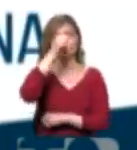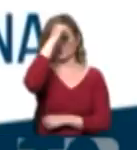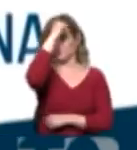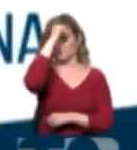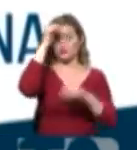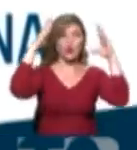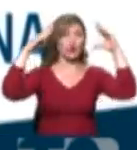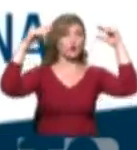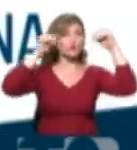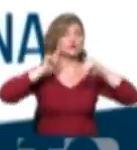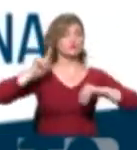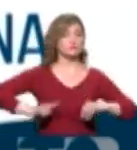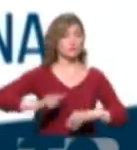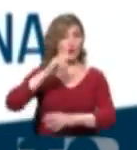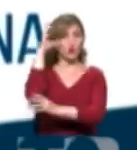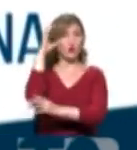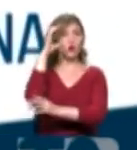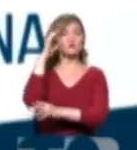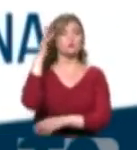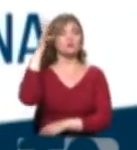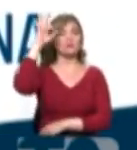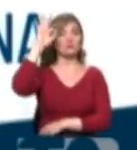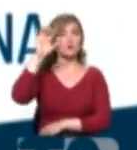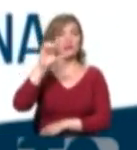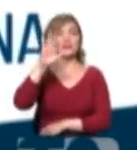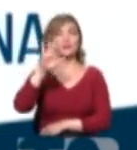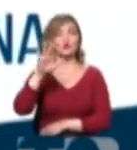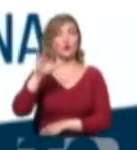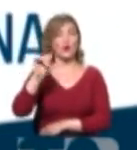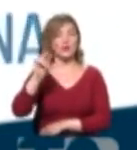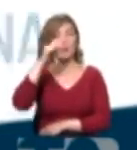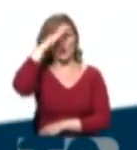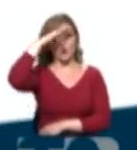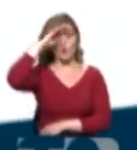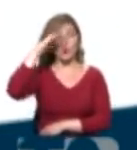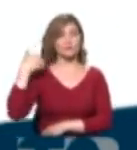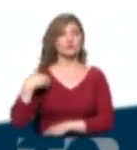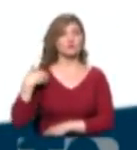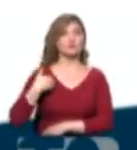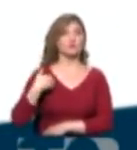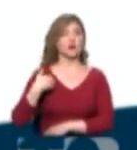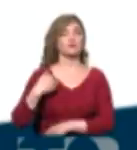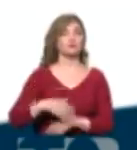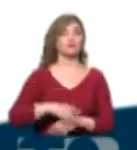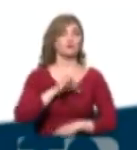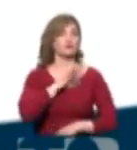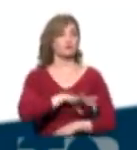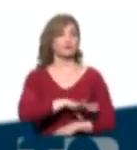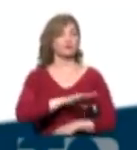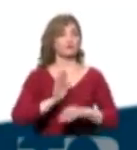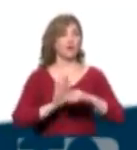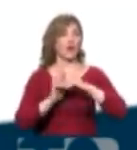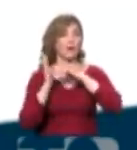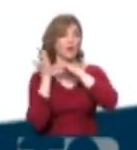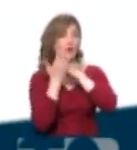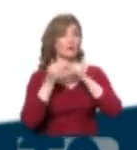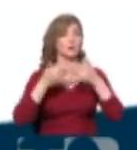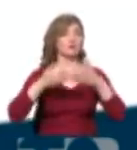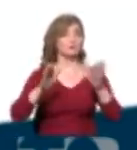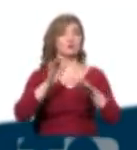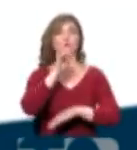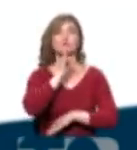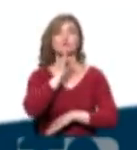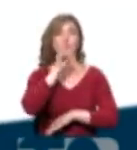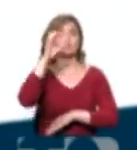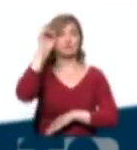India, Holanda, China, Colombia, Francia, Lituania, Cuba, Argentina, Chile, Jamaica, Panamá, Estados Unidos, Costa